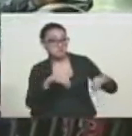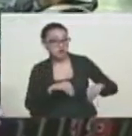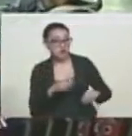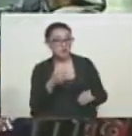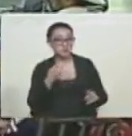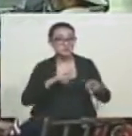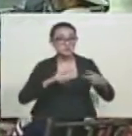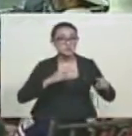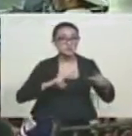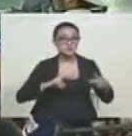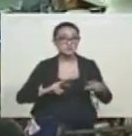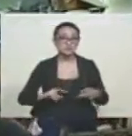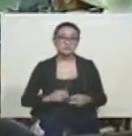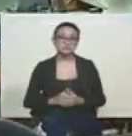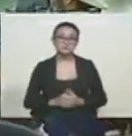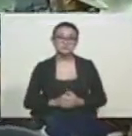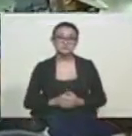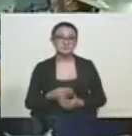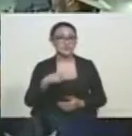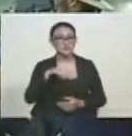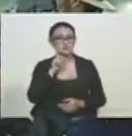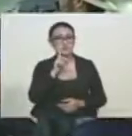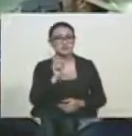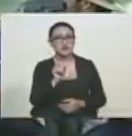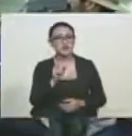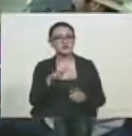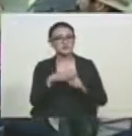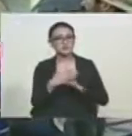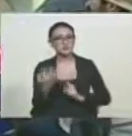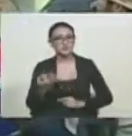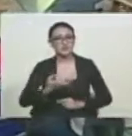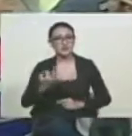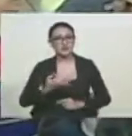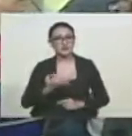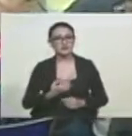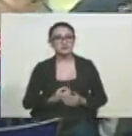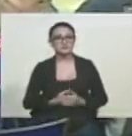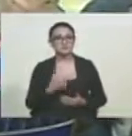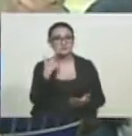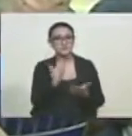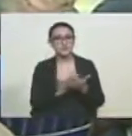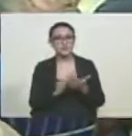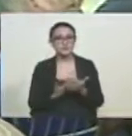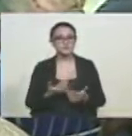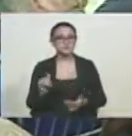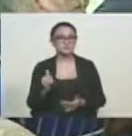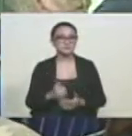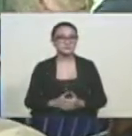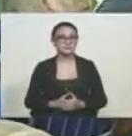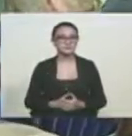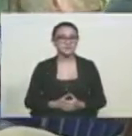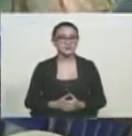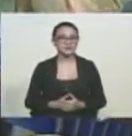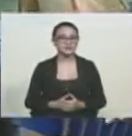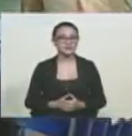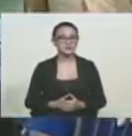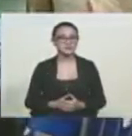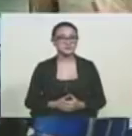Esto no es una mera mentira, es una realidad. Pruebas hay,